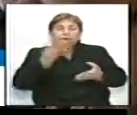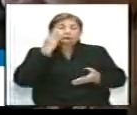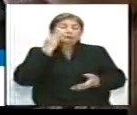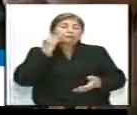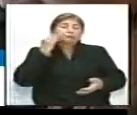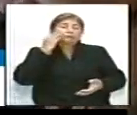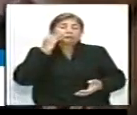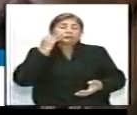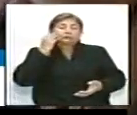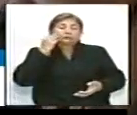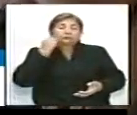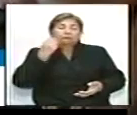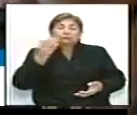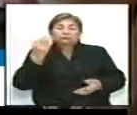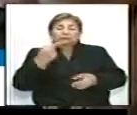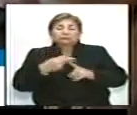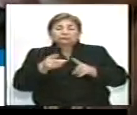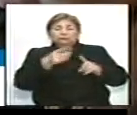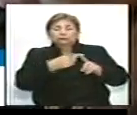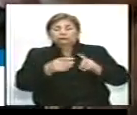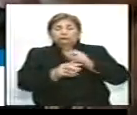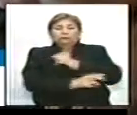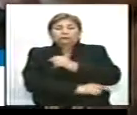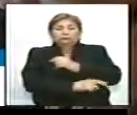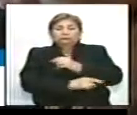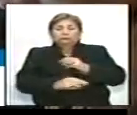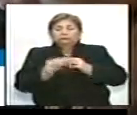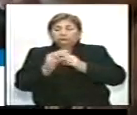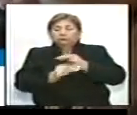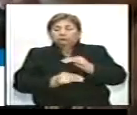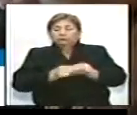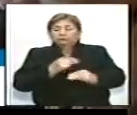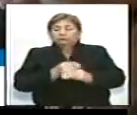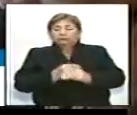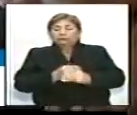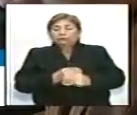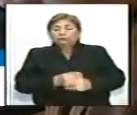experiencias que se han dado en diferentes países del mundo, y dado